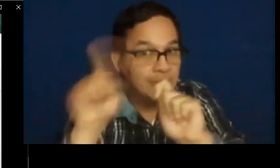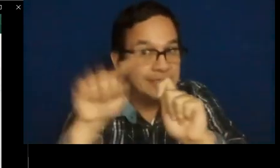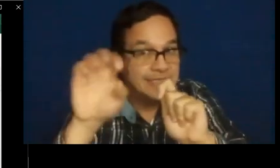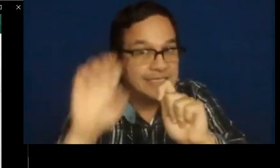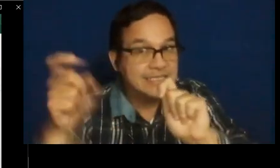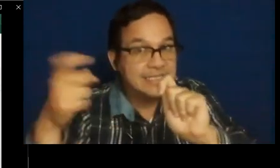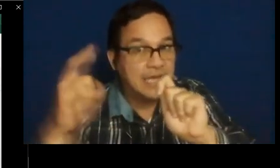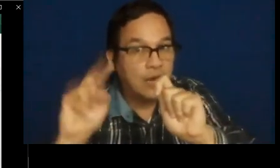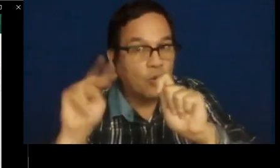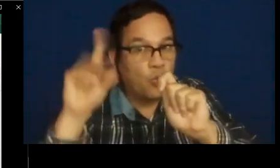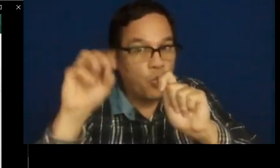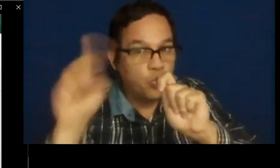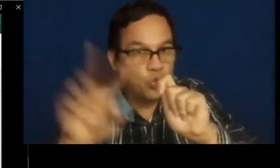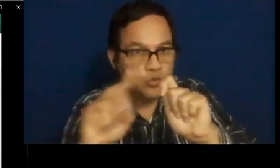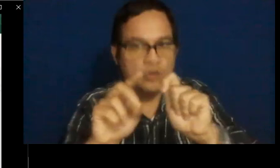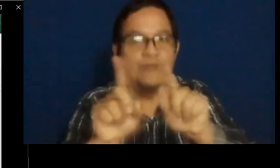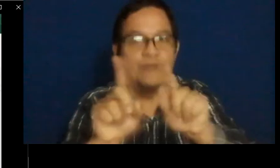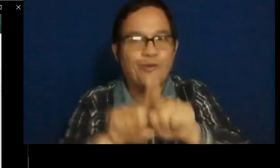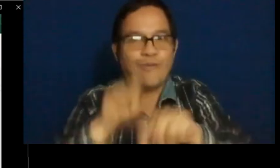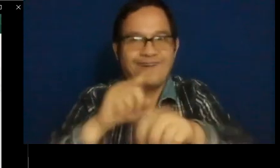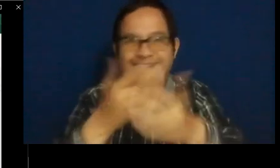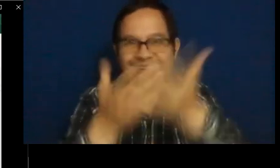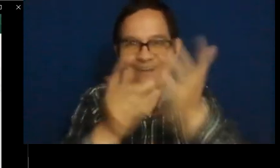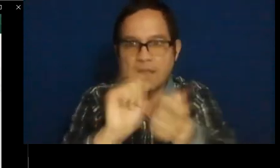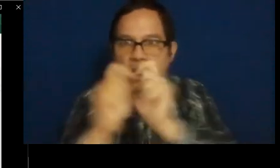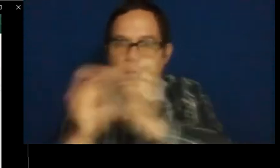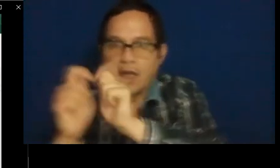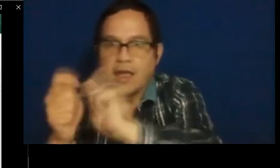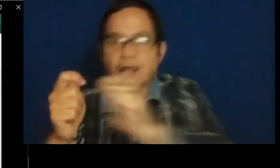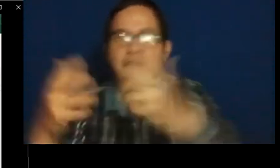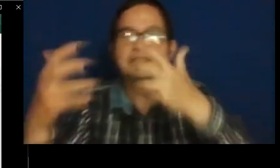para poder manipular mi información adecuadamente. Bien, ahora,